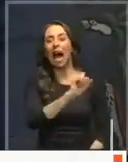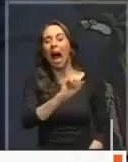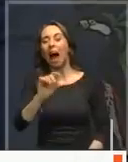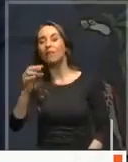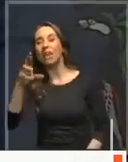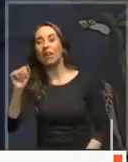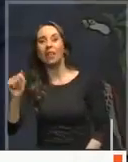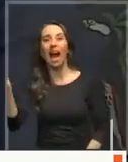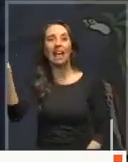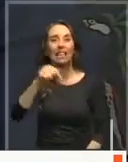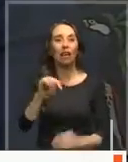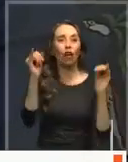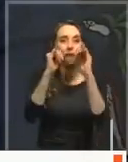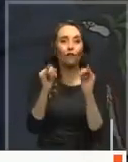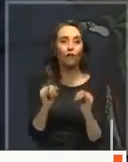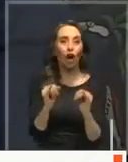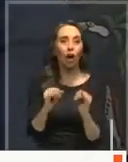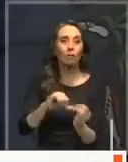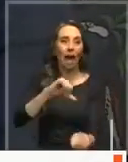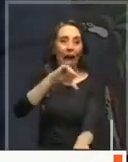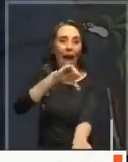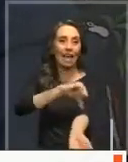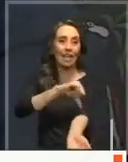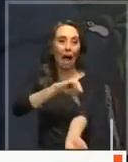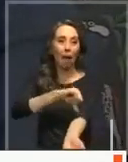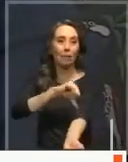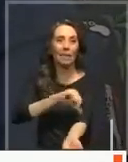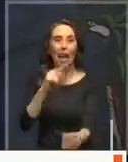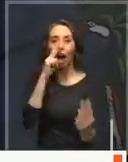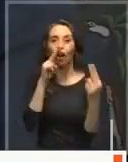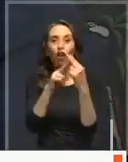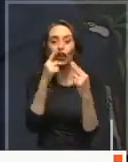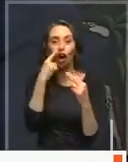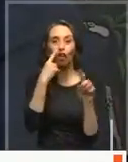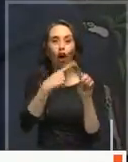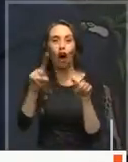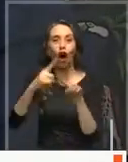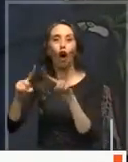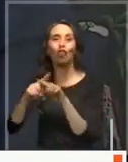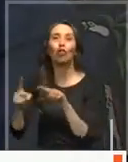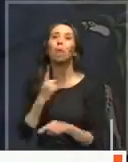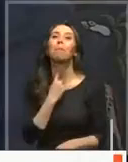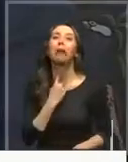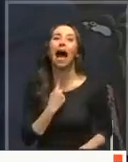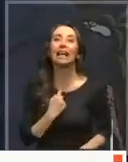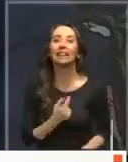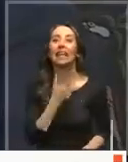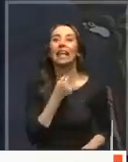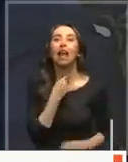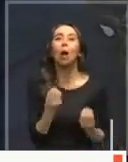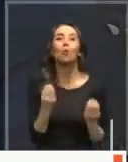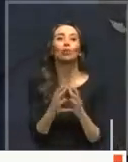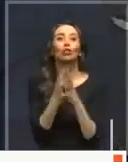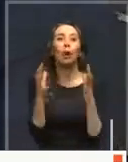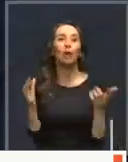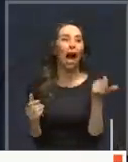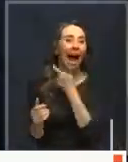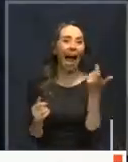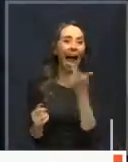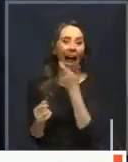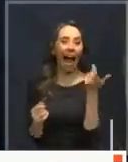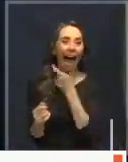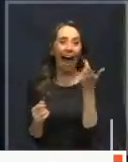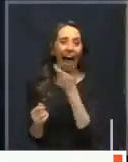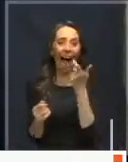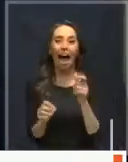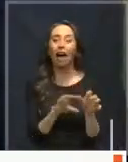de una forma a la capital y acá conoció otros placeres que le gustaron mucho más.